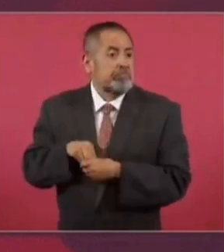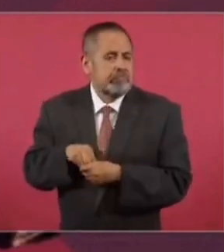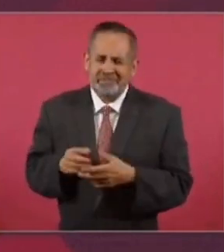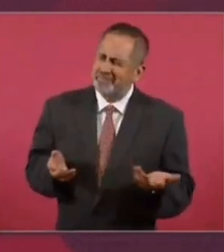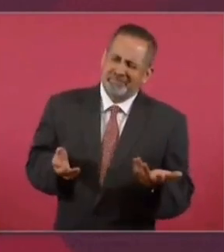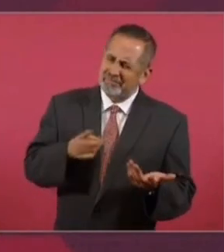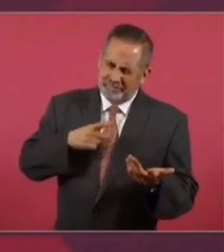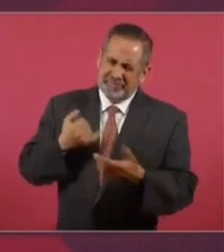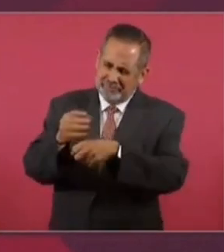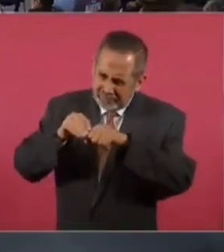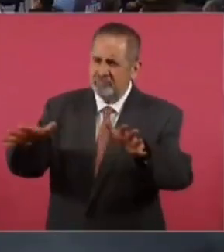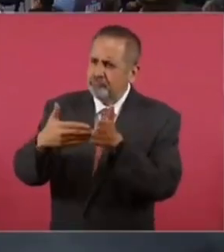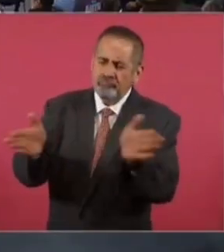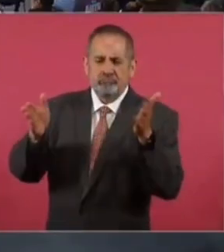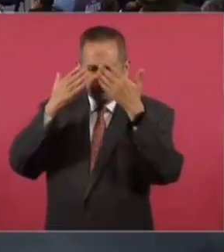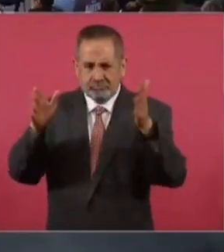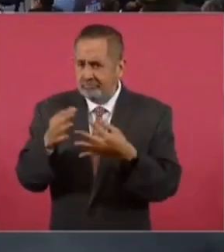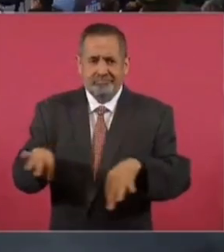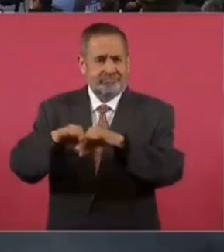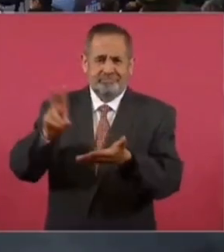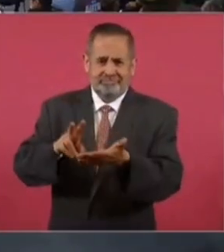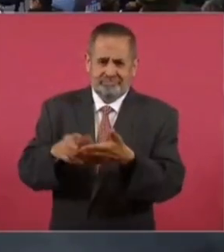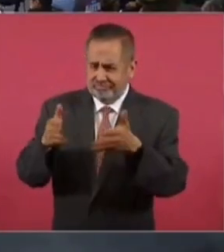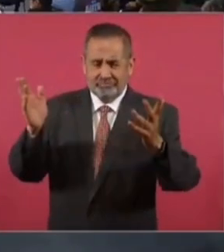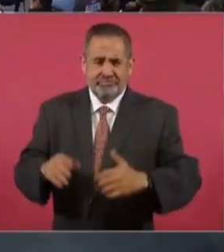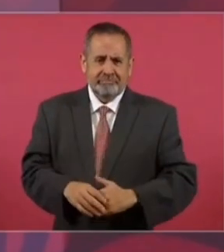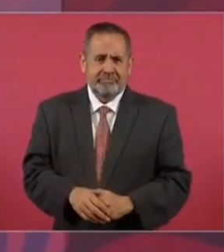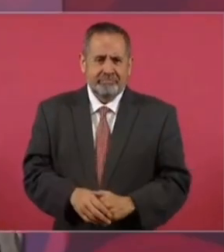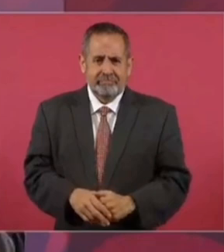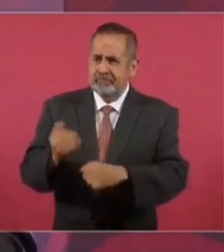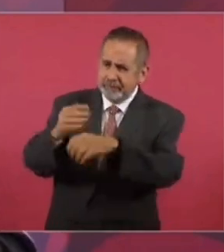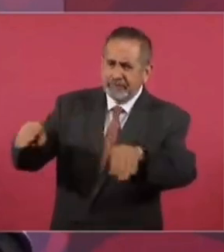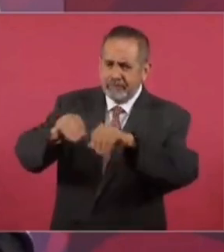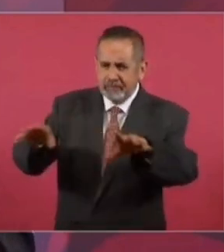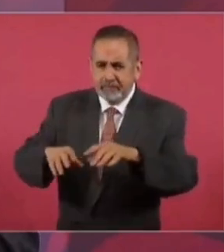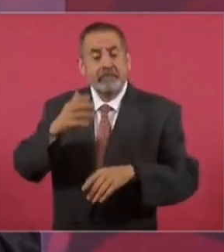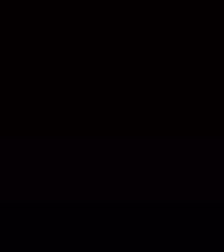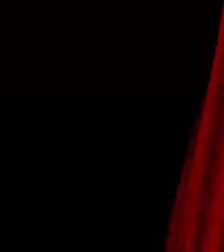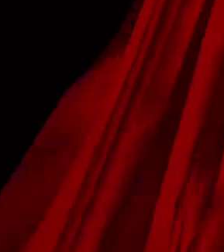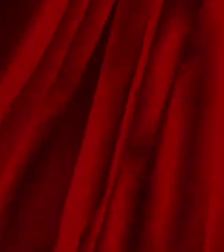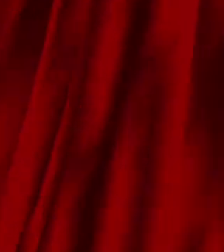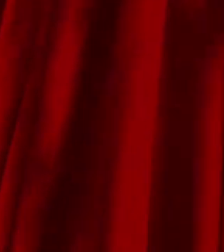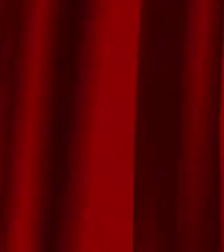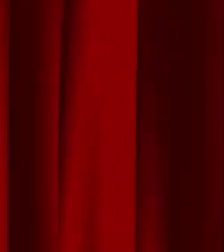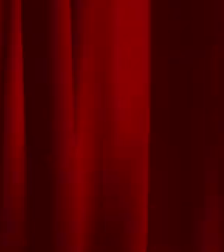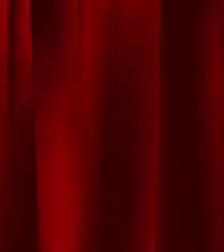a tener formación? Son cosas fundamentales, pues. Hay que informar y hay que respetar.